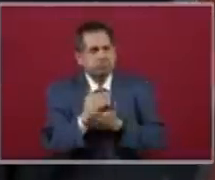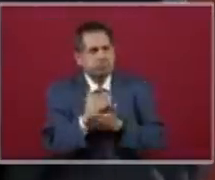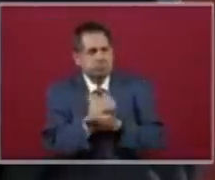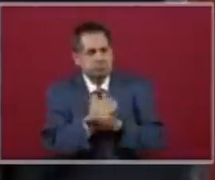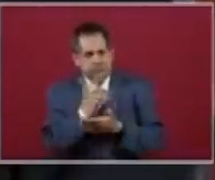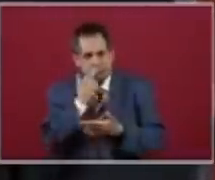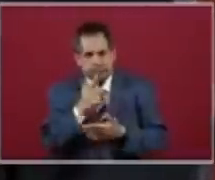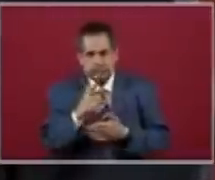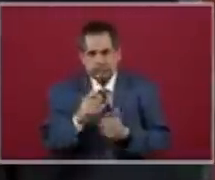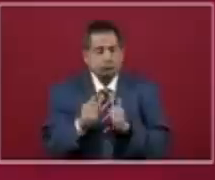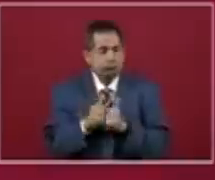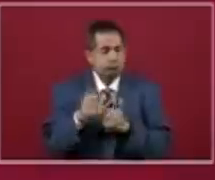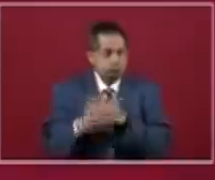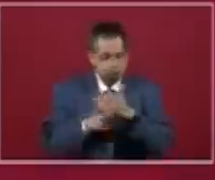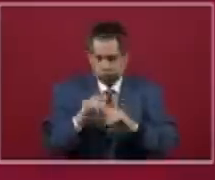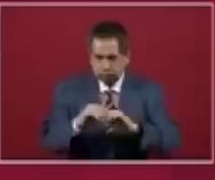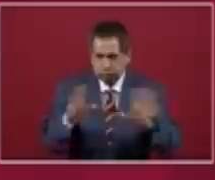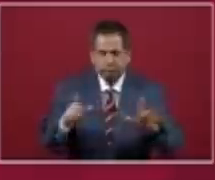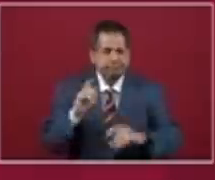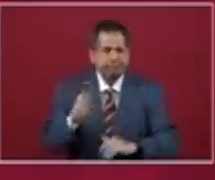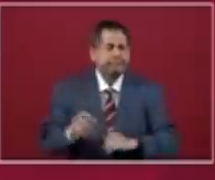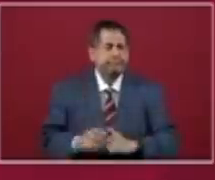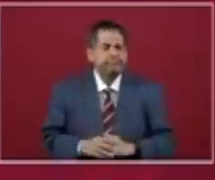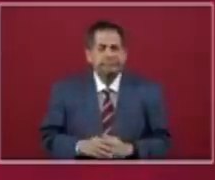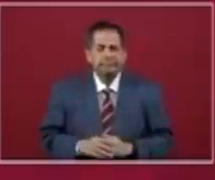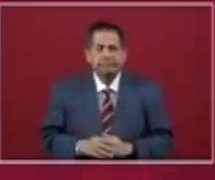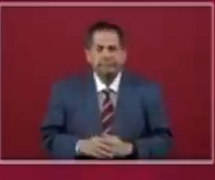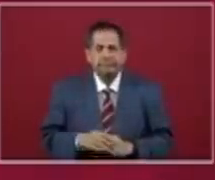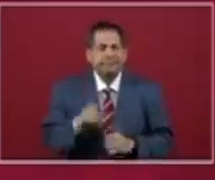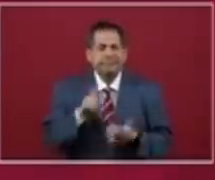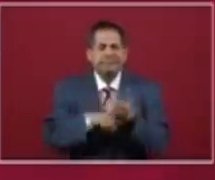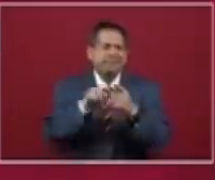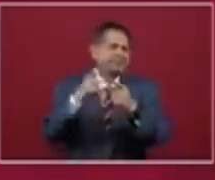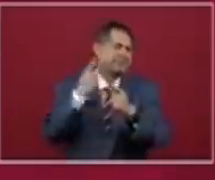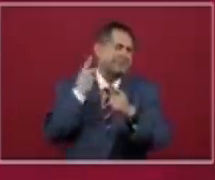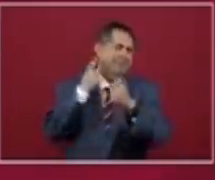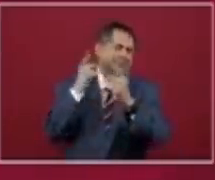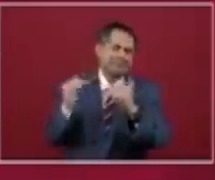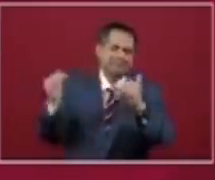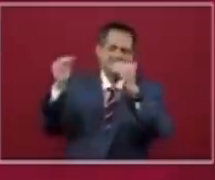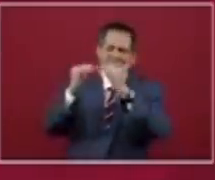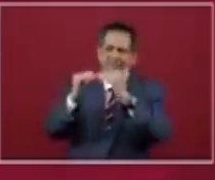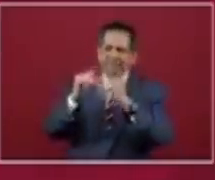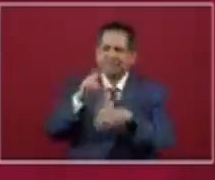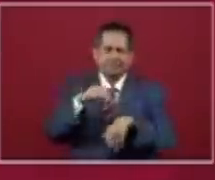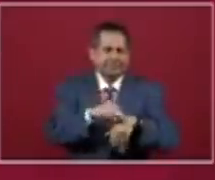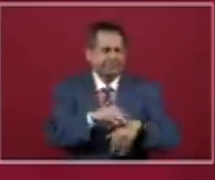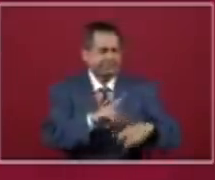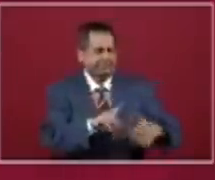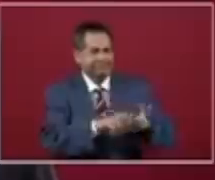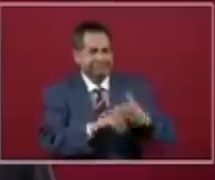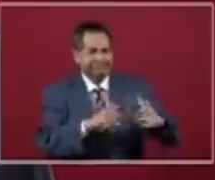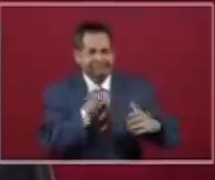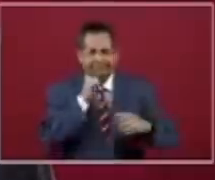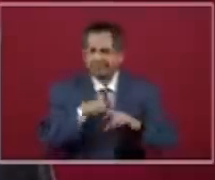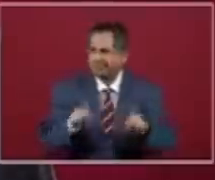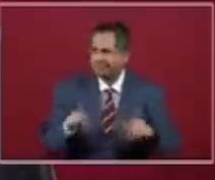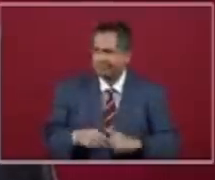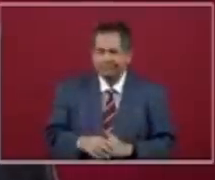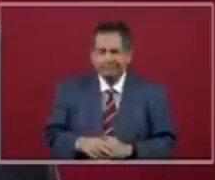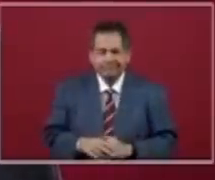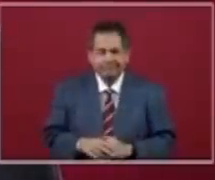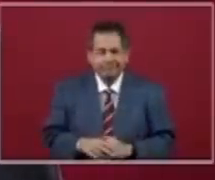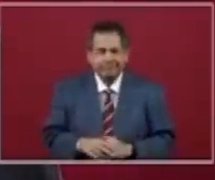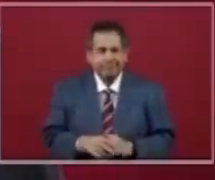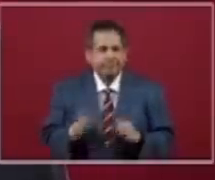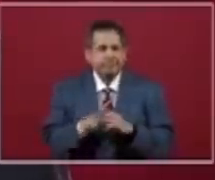lo digo con toda claridad, de política, un tema de